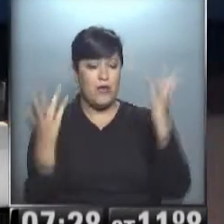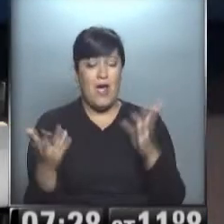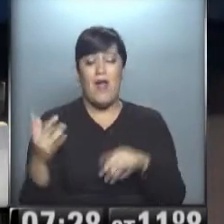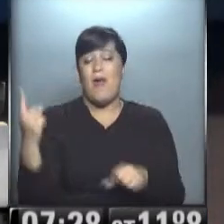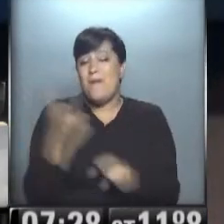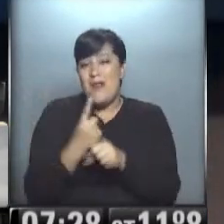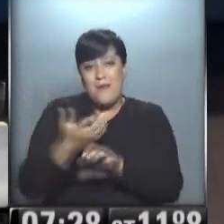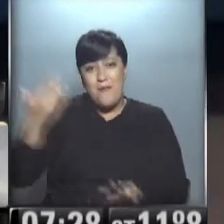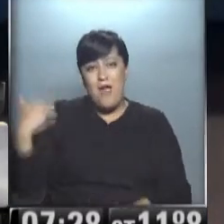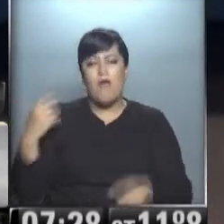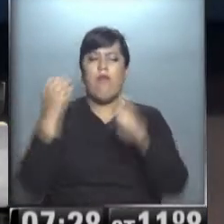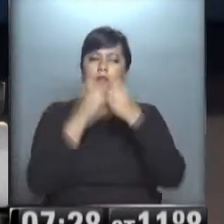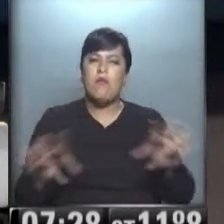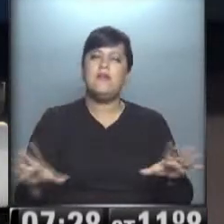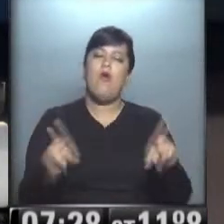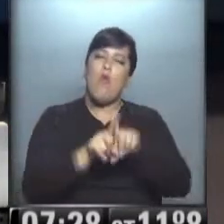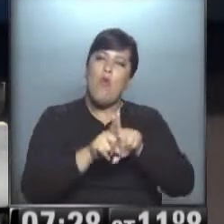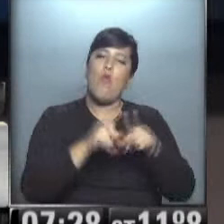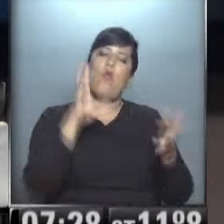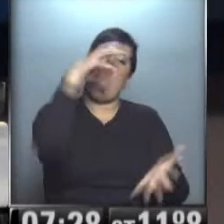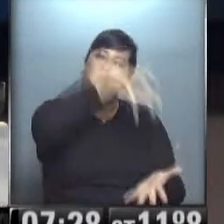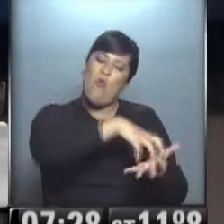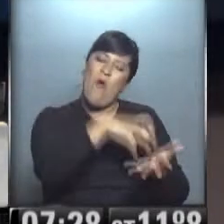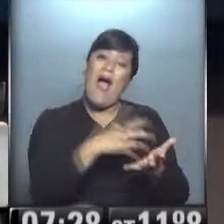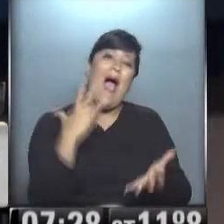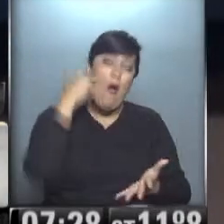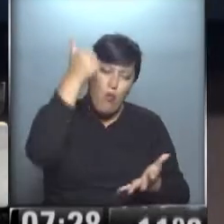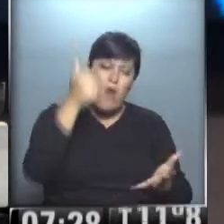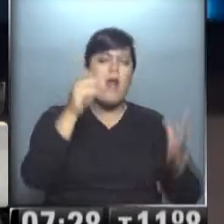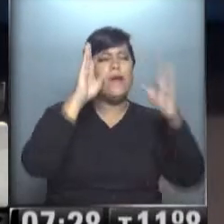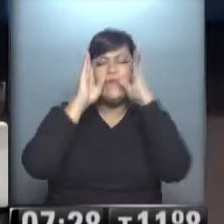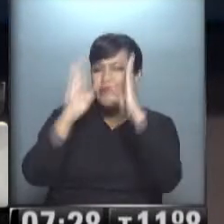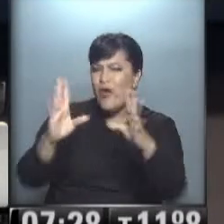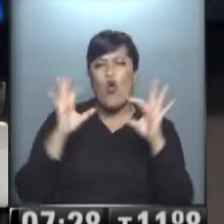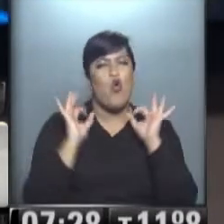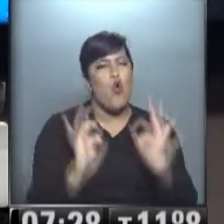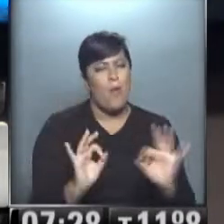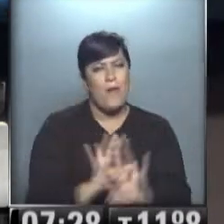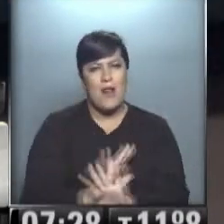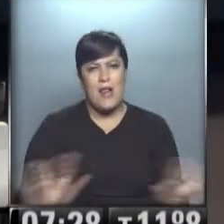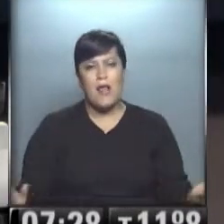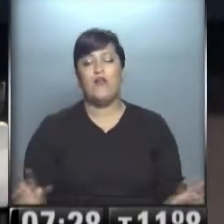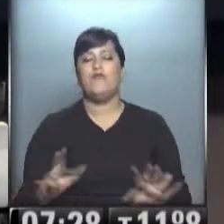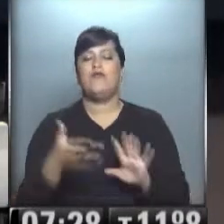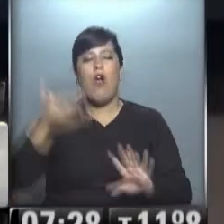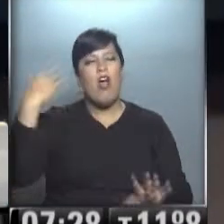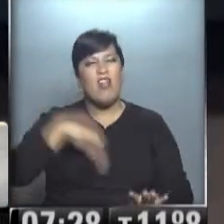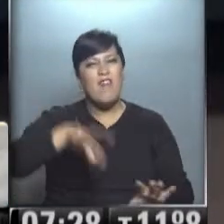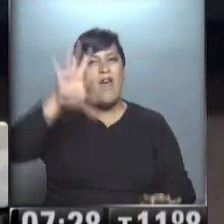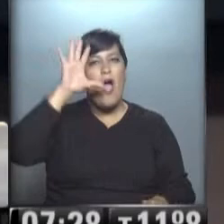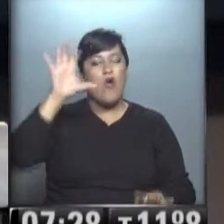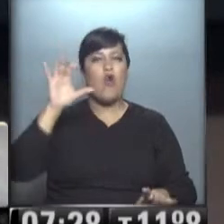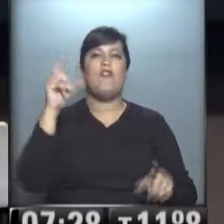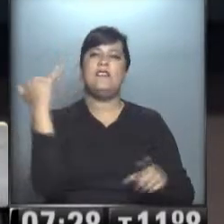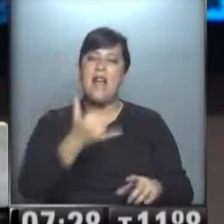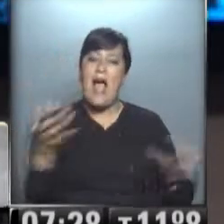abuelas también da una contención completa en esto no hay hay que acordarse que hay abuelas tiene un centro